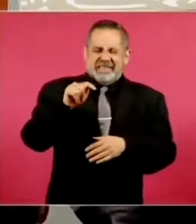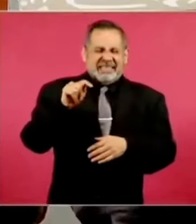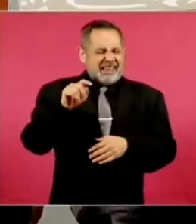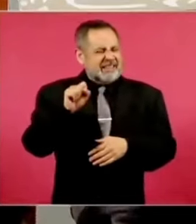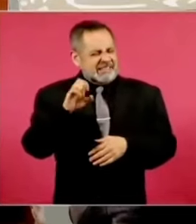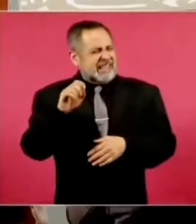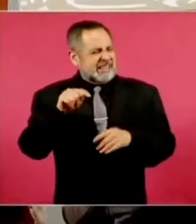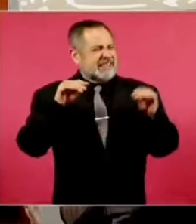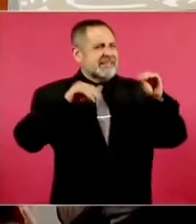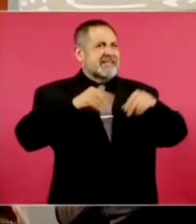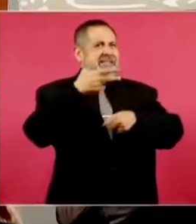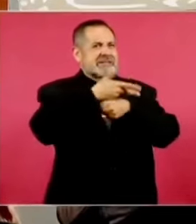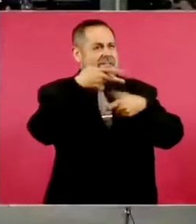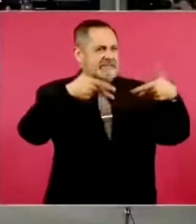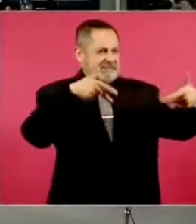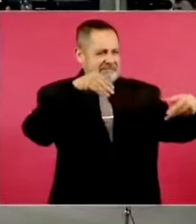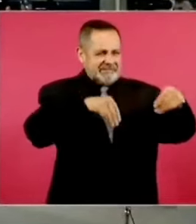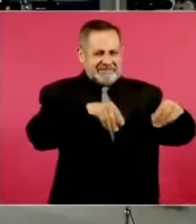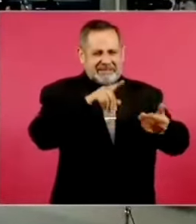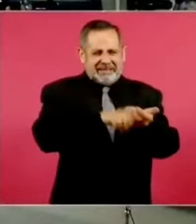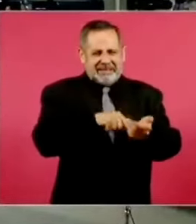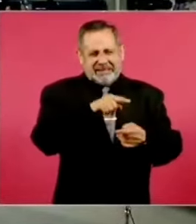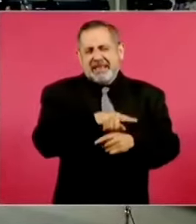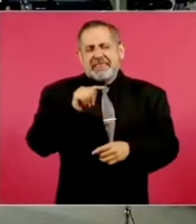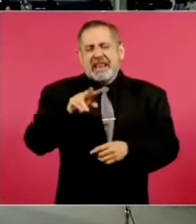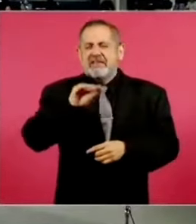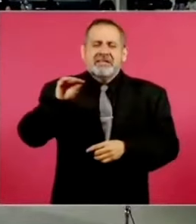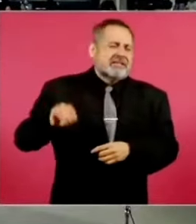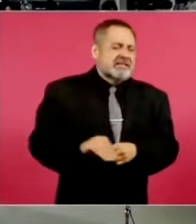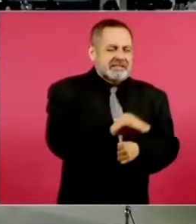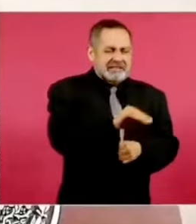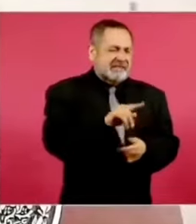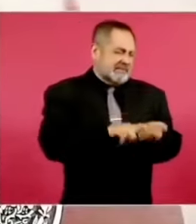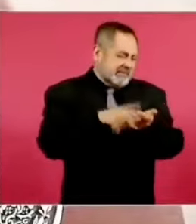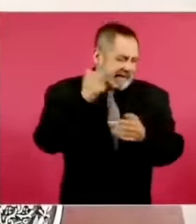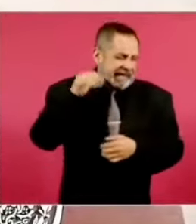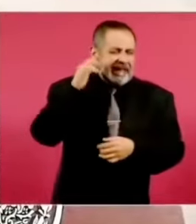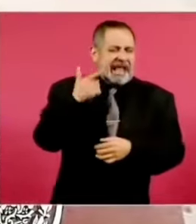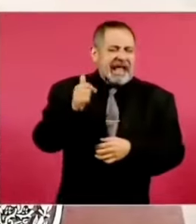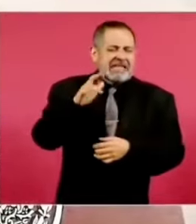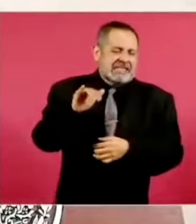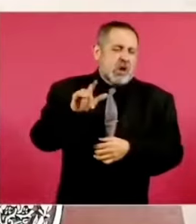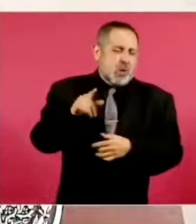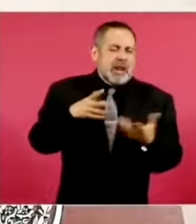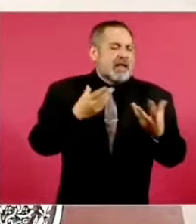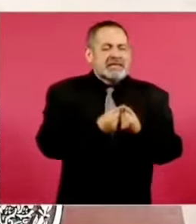sets, ¿no?, de televisión, de ahí de Televisa, con donde sea lo de García Luna y todo.